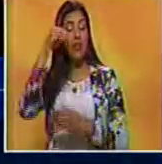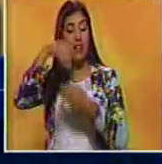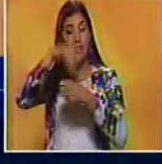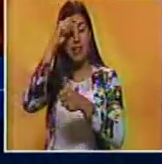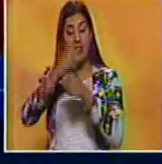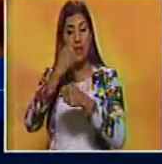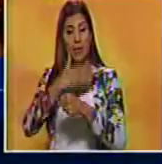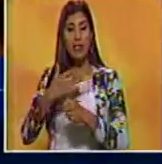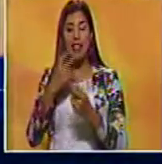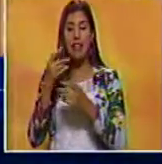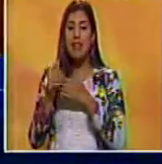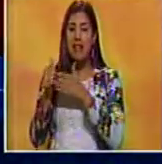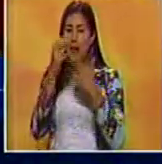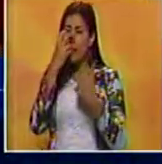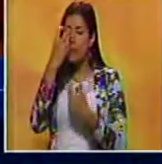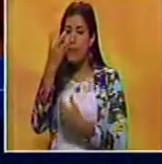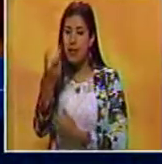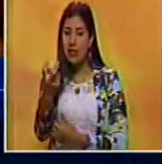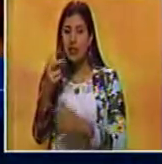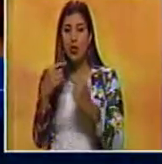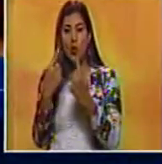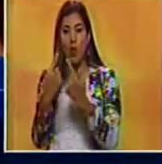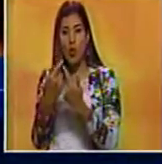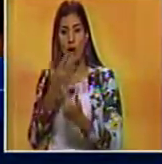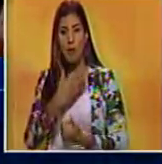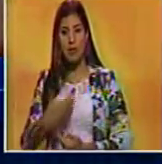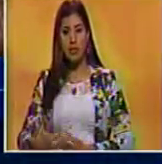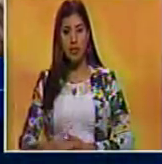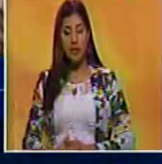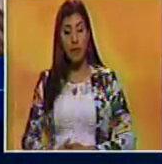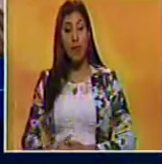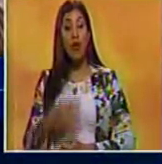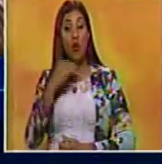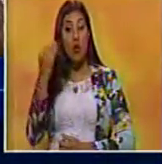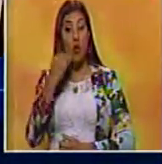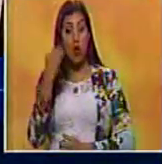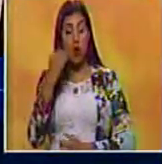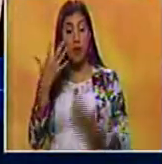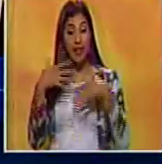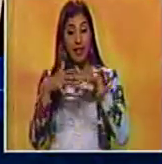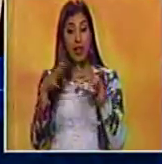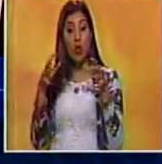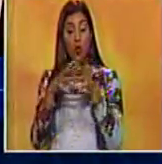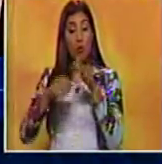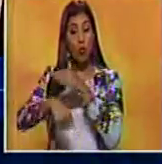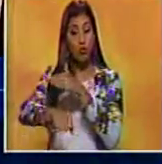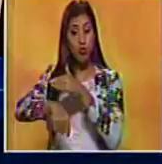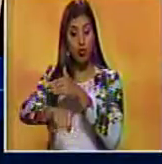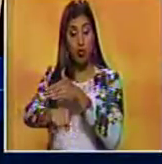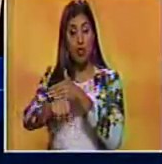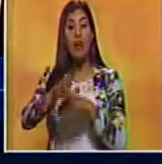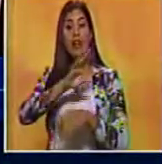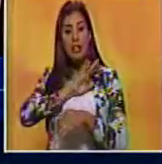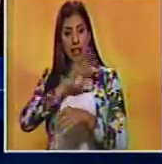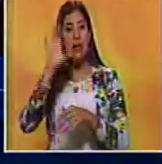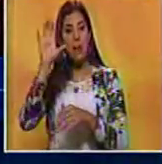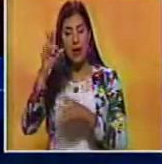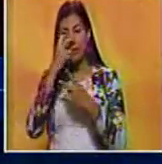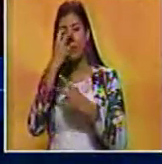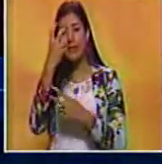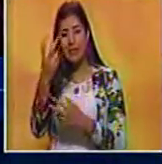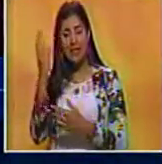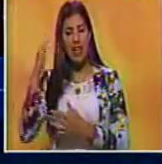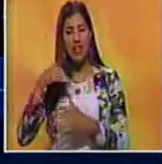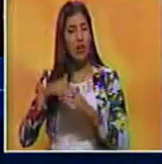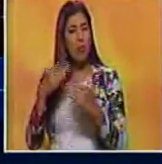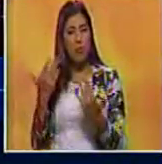marco de una visita guiada de los jóvenes a la sede del Ejecutivo. Los adolescentes, integrantes de un equipo de fútbol, se encuentran en el país suramericano